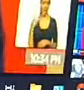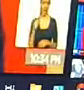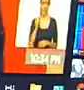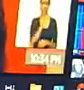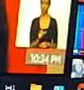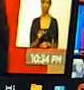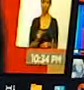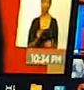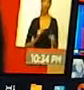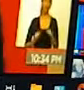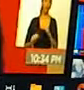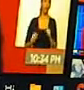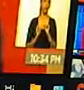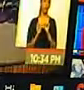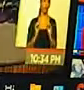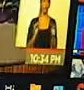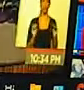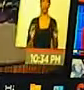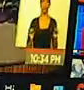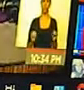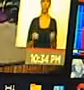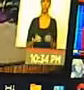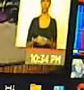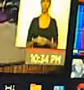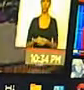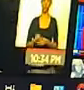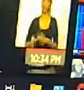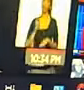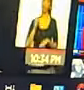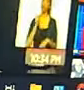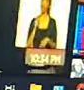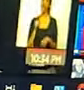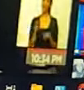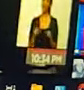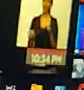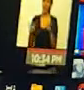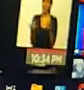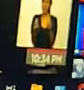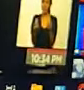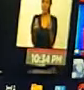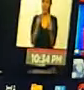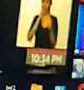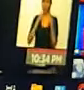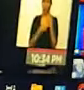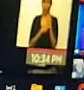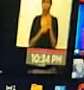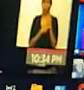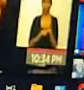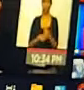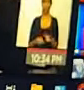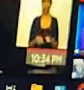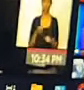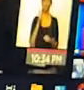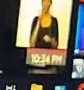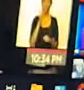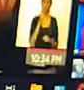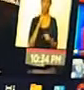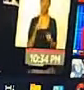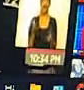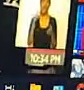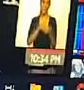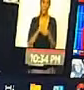los bichos. ¿Verdad? Porque ese es el que le maneja la plata a Guaidó. La caja chica. La caja chica. Pregúntenle. Es más, háganle